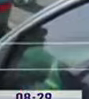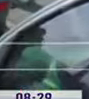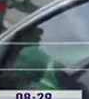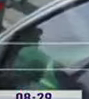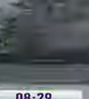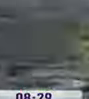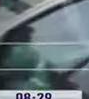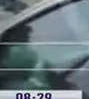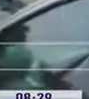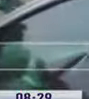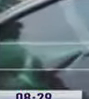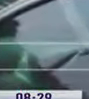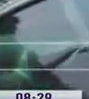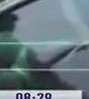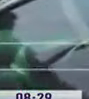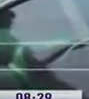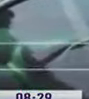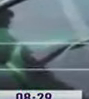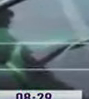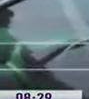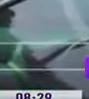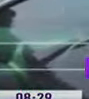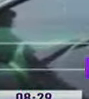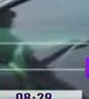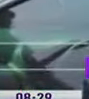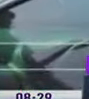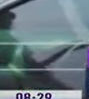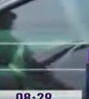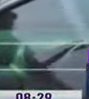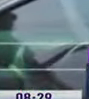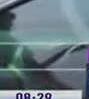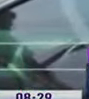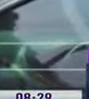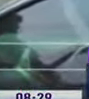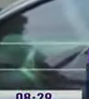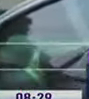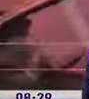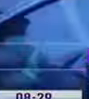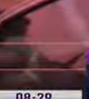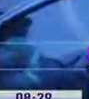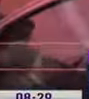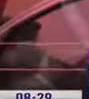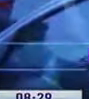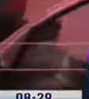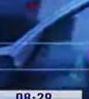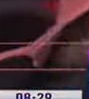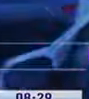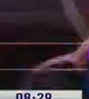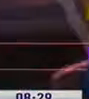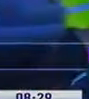copia, atento mi switcher de copia. Pesquisa mal estacionado, sector de la Ofelia. Papeles todo el mundo firme.